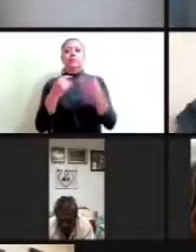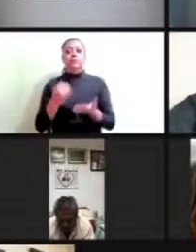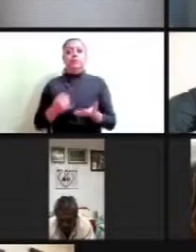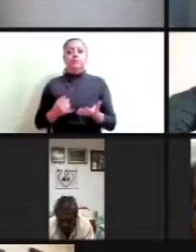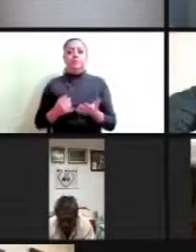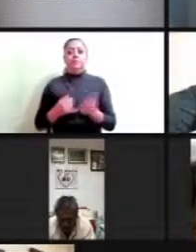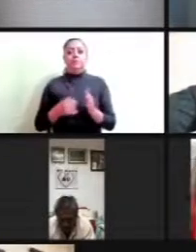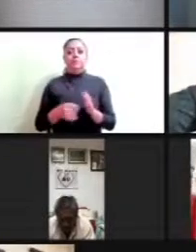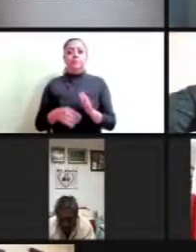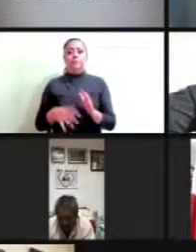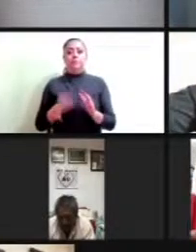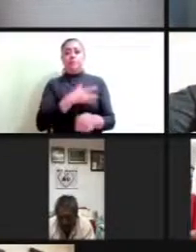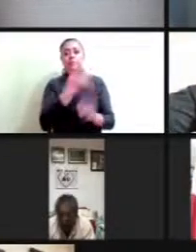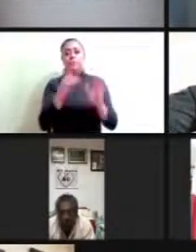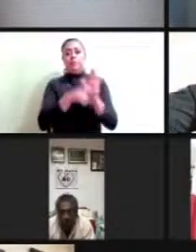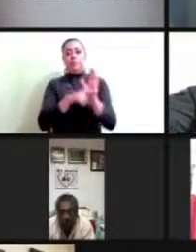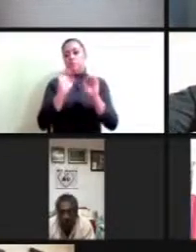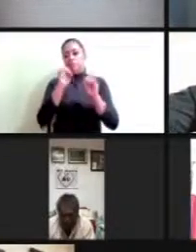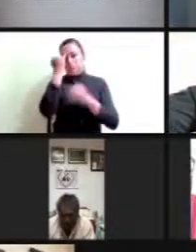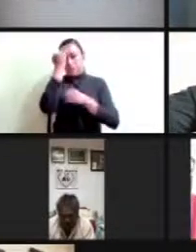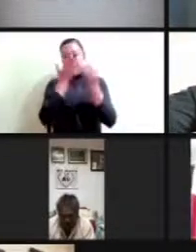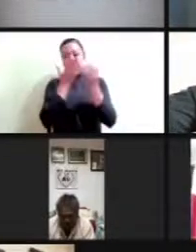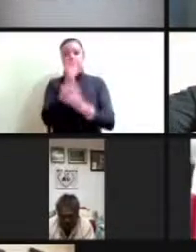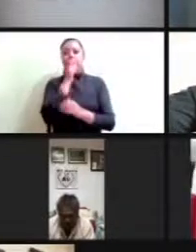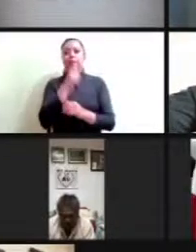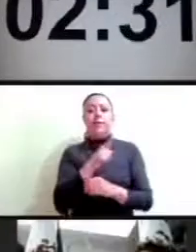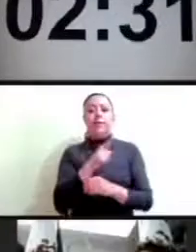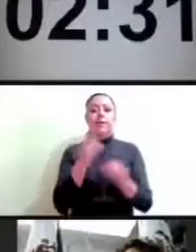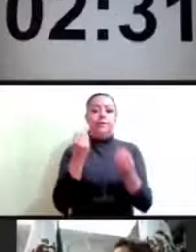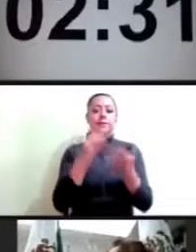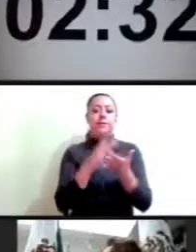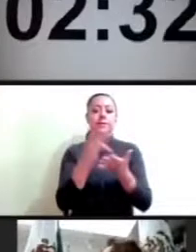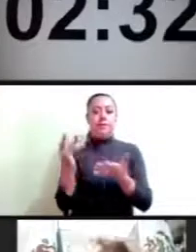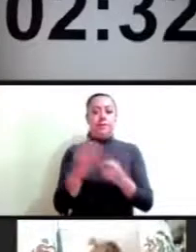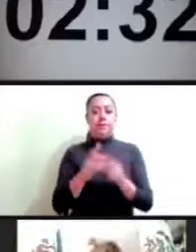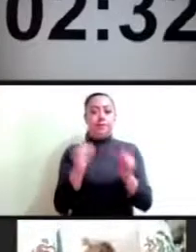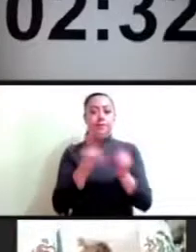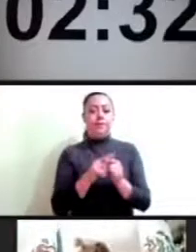gracias, diputada presidenta. Es cuanto por su atención. Muy amables.